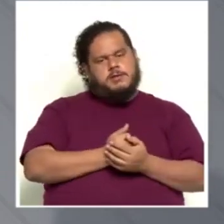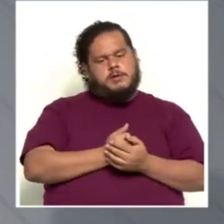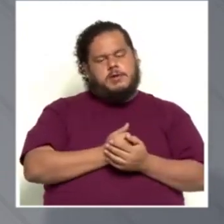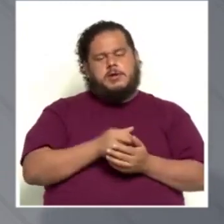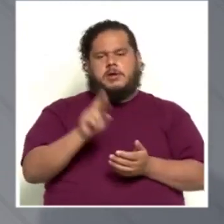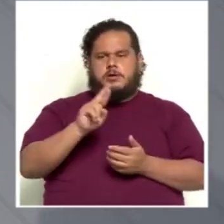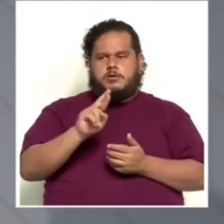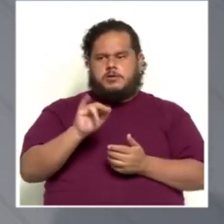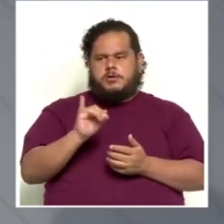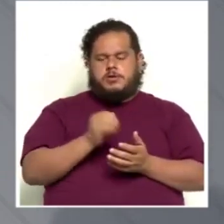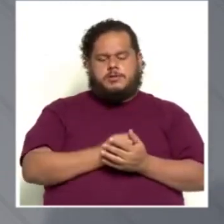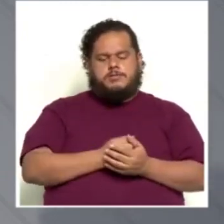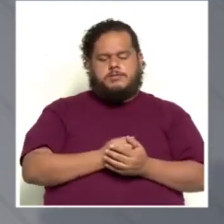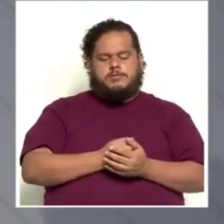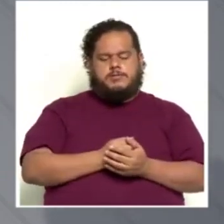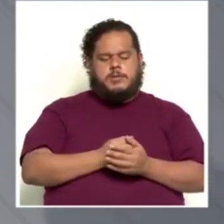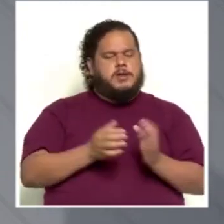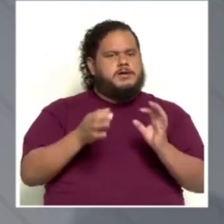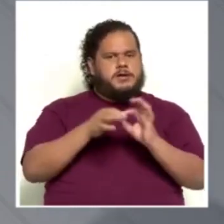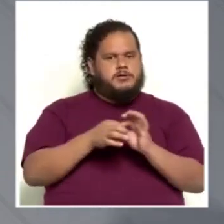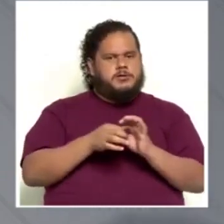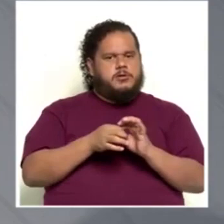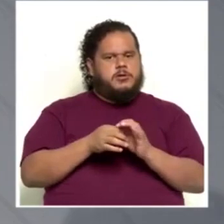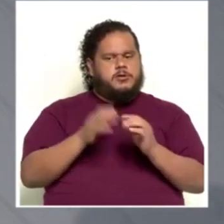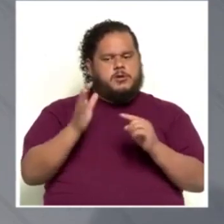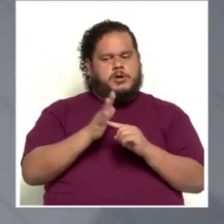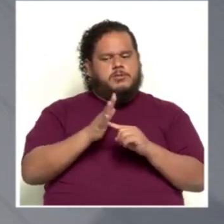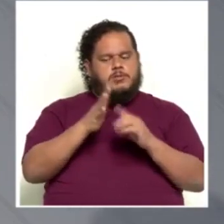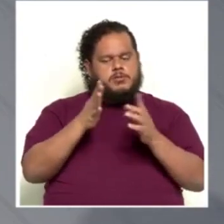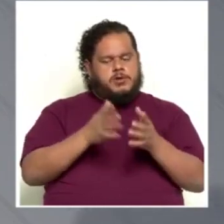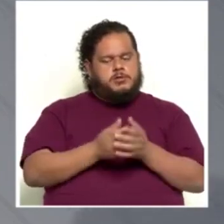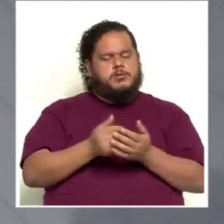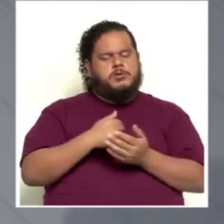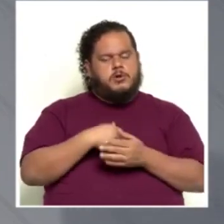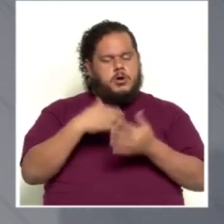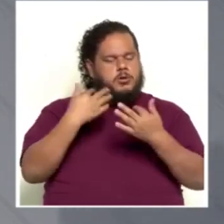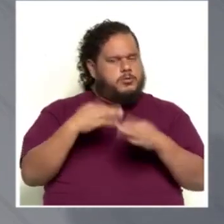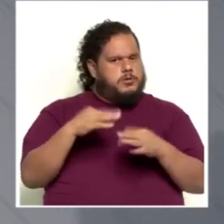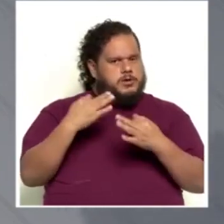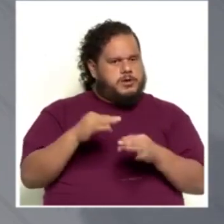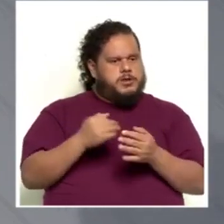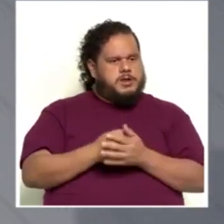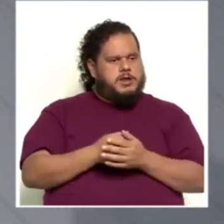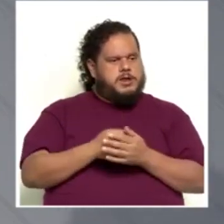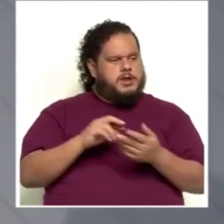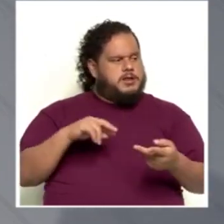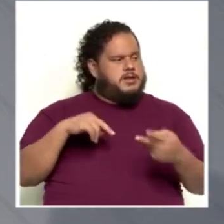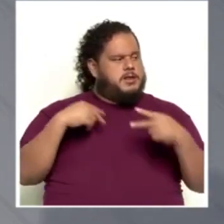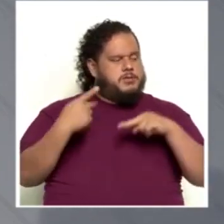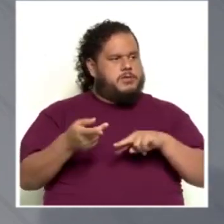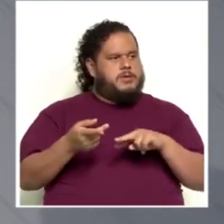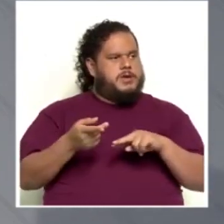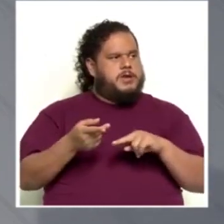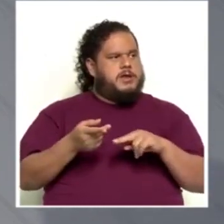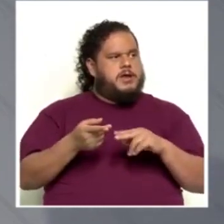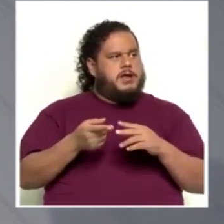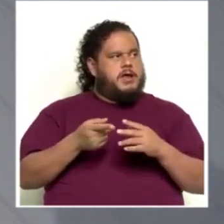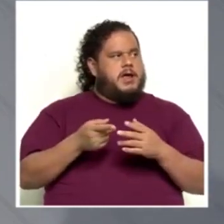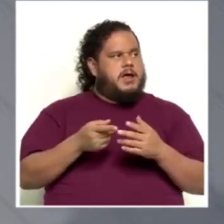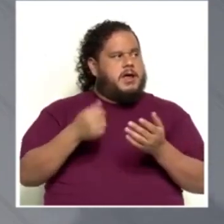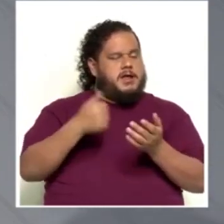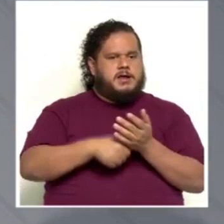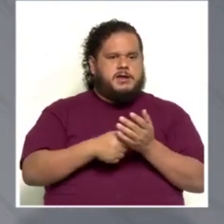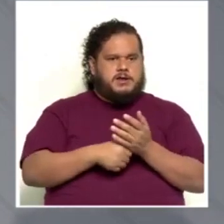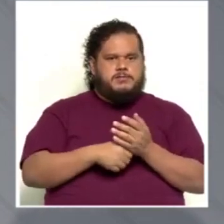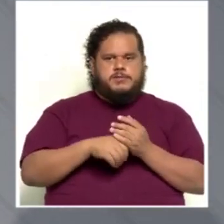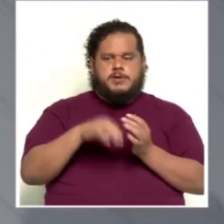Roxay en relación con el populismo, y luego voy a tratar de volver a la candidatura de